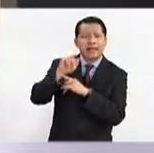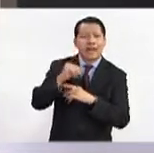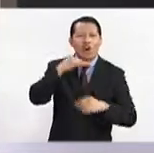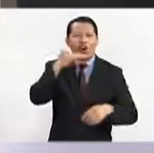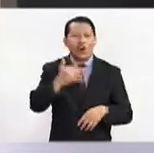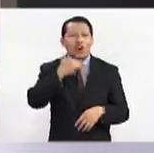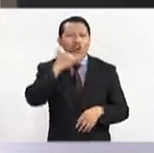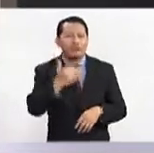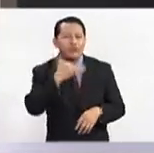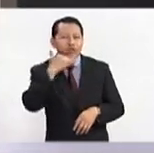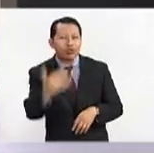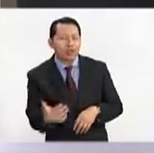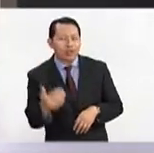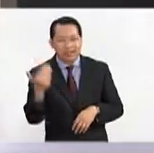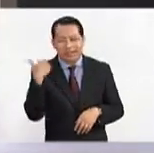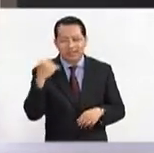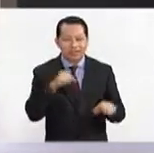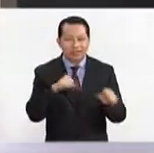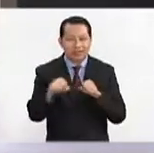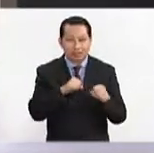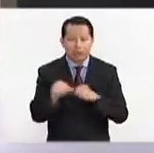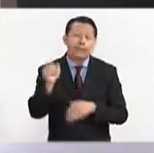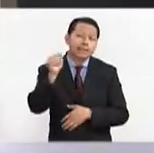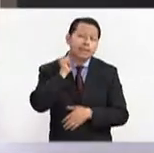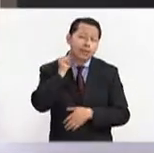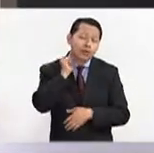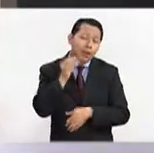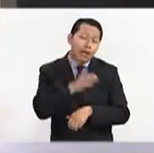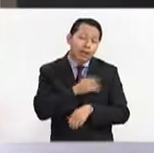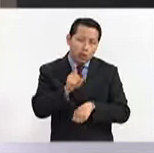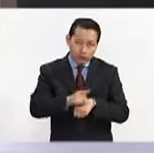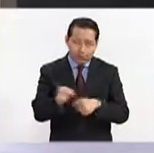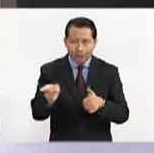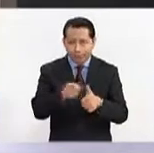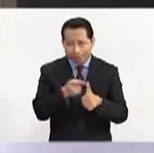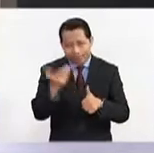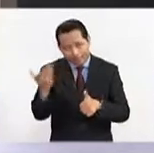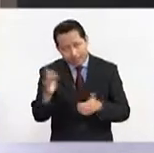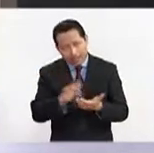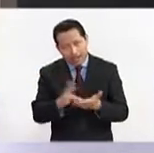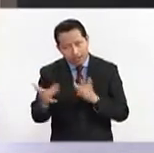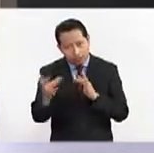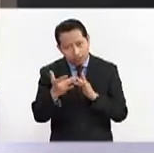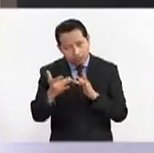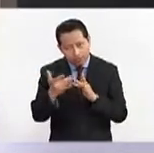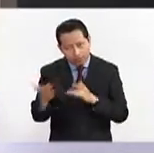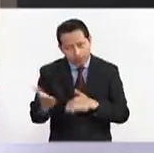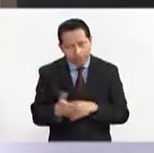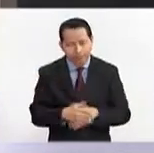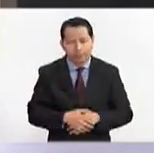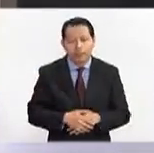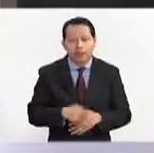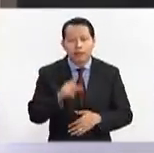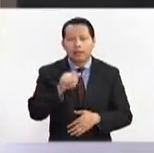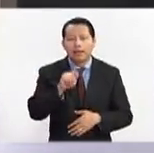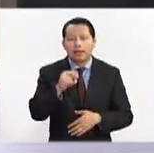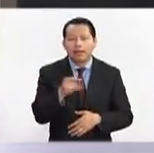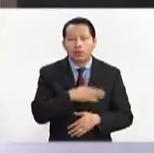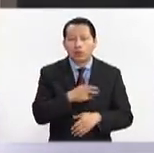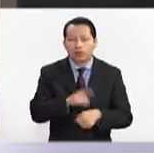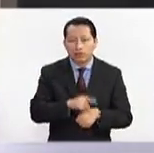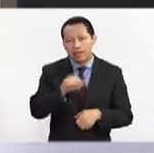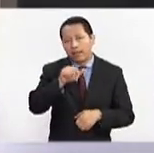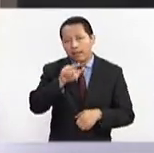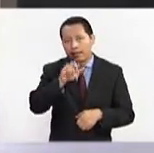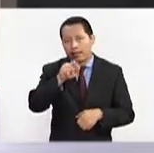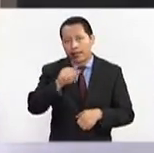que se vivió durante el terremoto. Senadora, muy buenos días. Antes que nada, muchas gracias por estar con nosotros. Pati, muy buenos días. Ana Lilia Herrera,